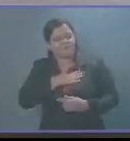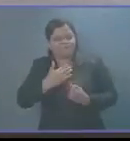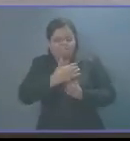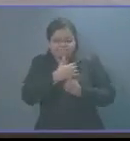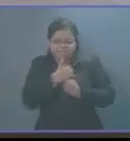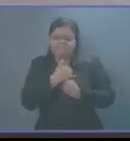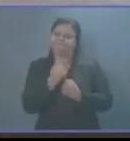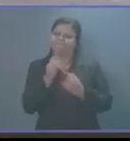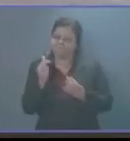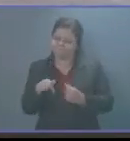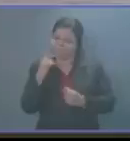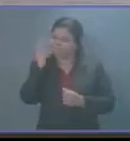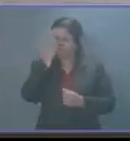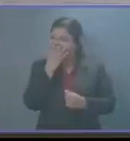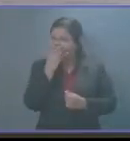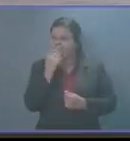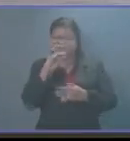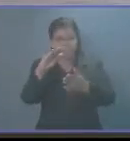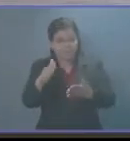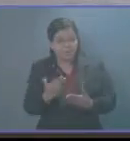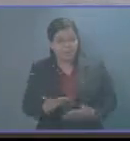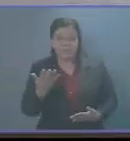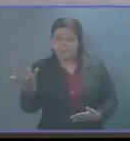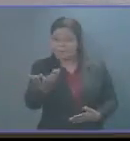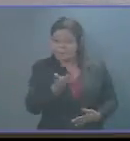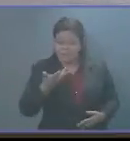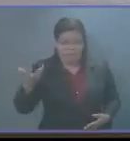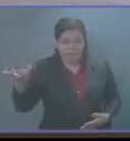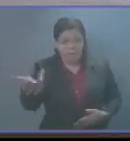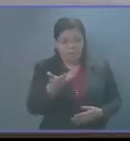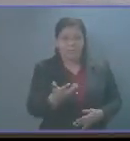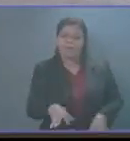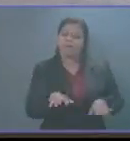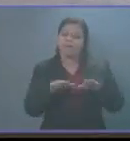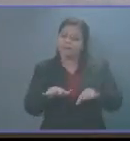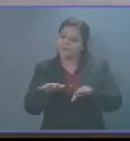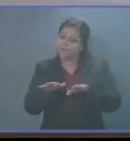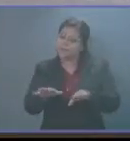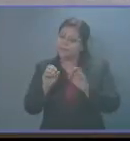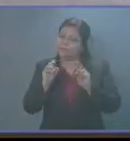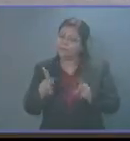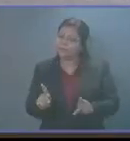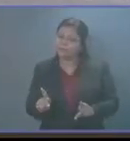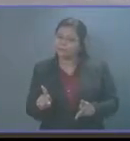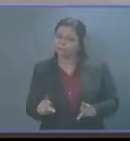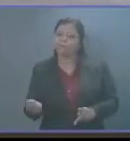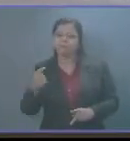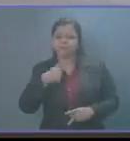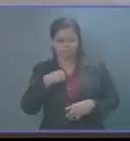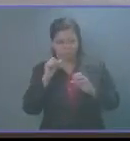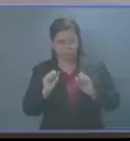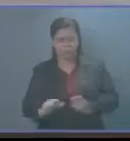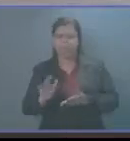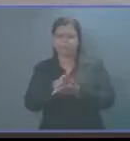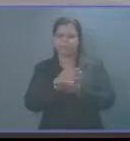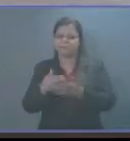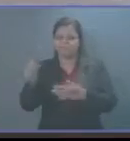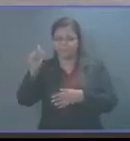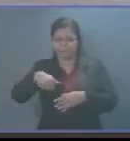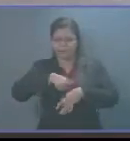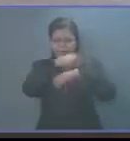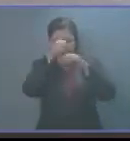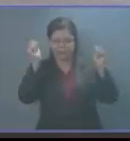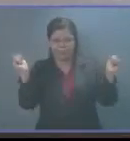municipio. Bienvenidos a todos y a todas. Agradezco la oportunidad de estar con ustedes en esta